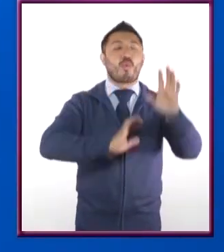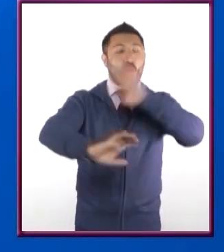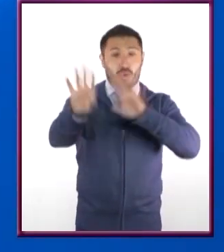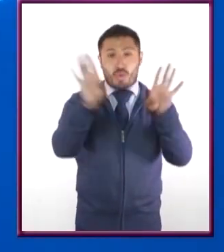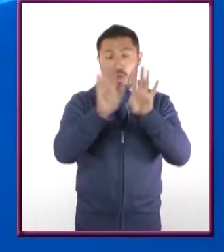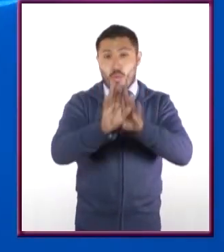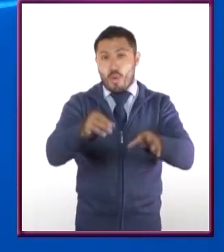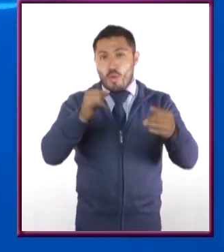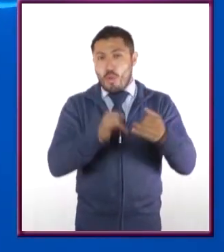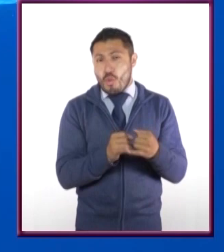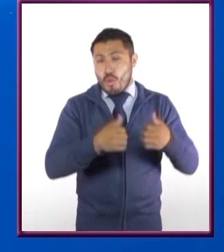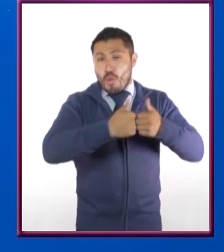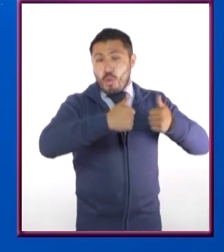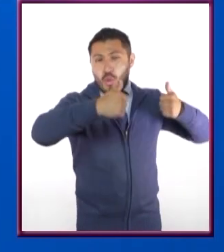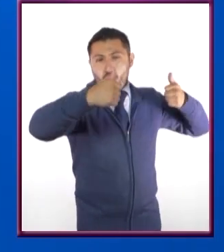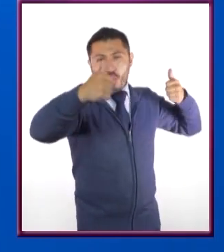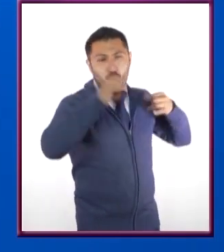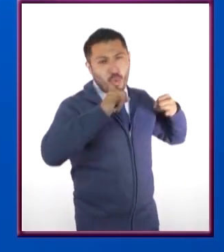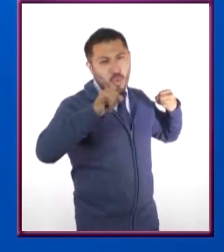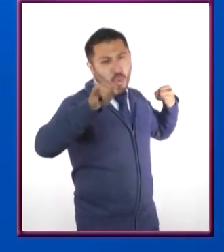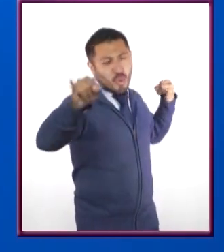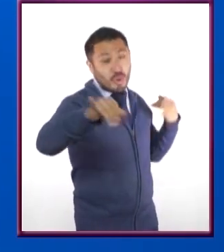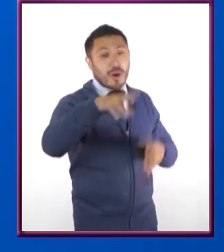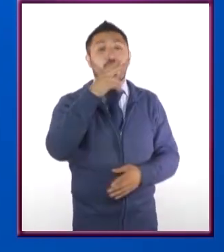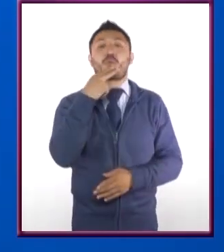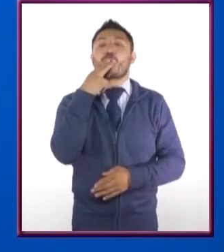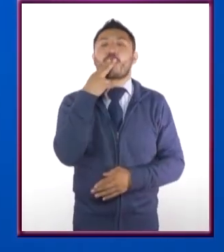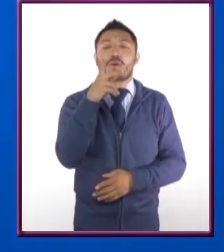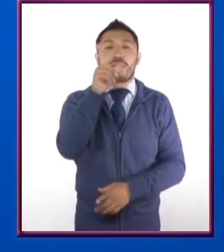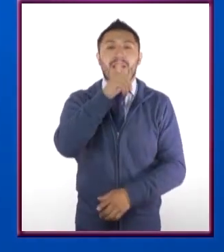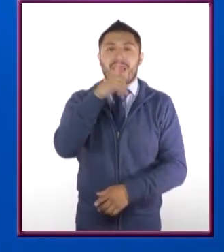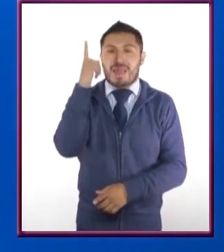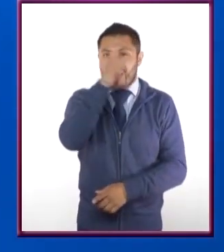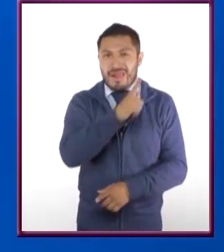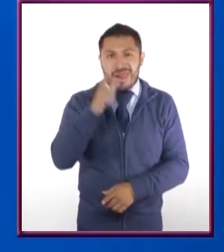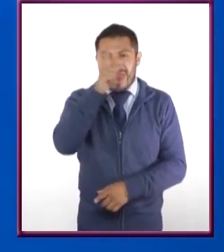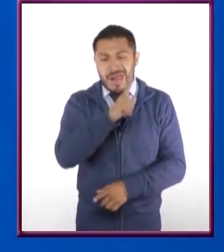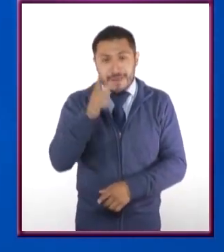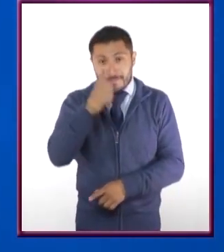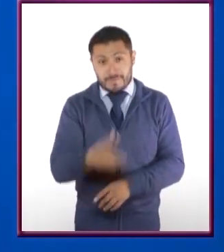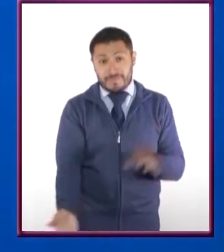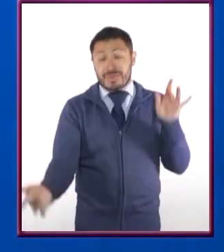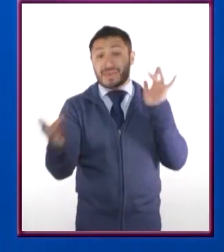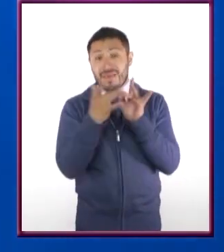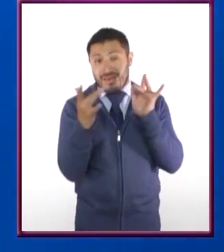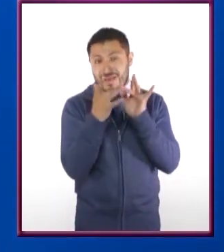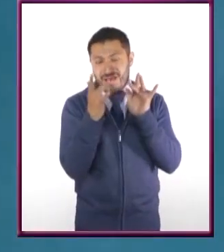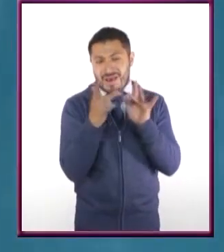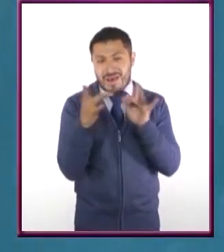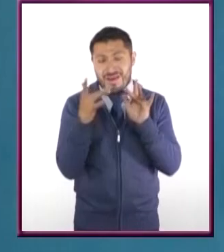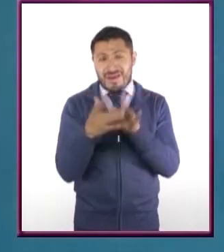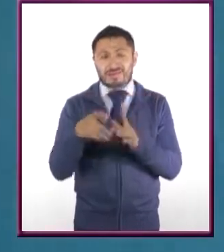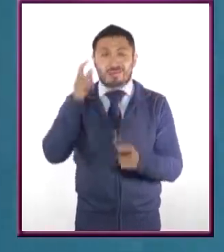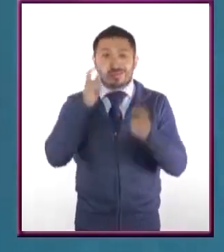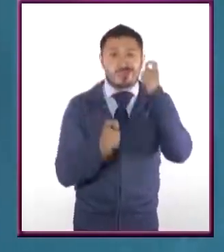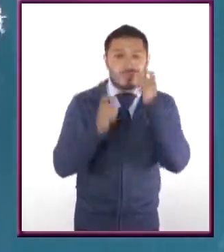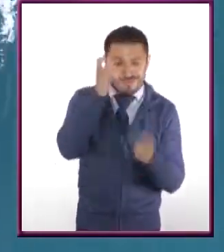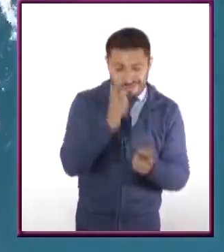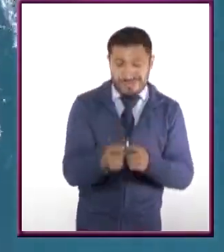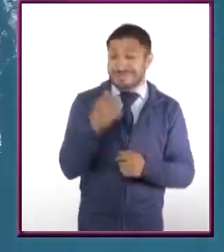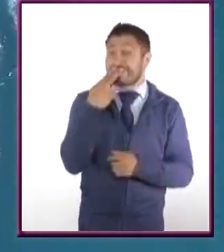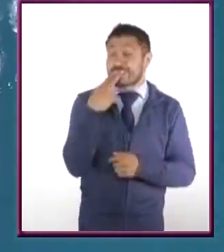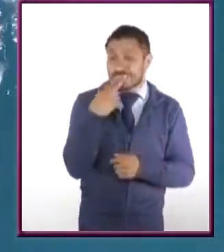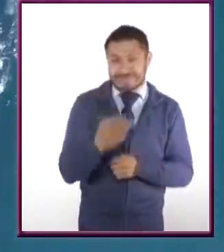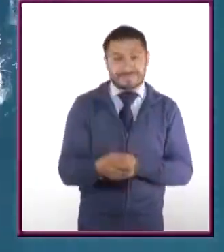a distancias enormes usando un lenguaje. Además, recurren al tacto y gestos. Se sabe que cada